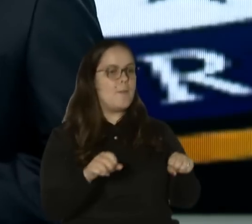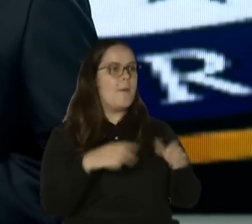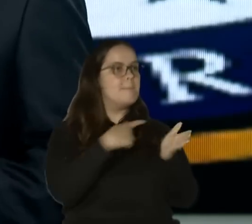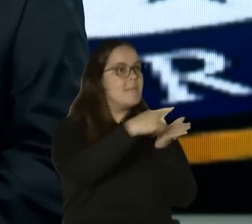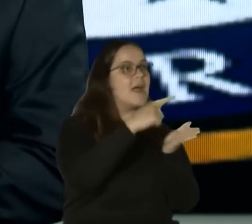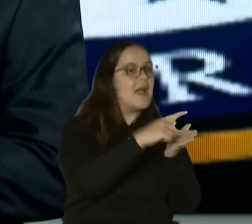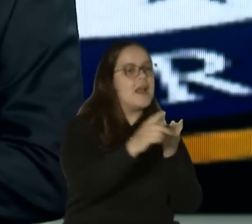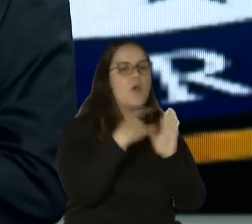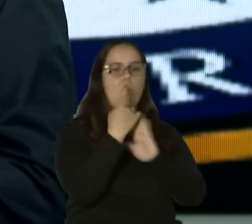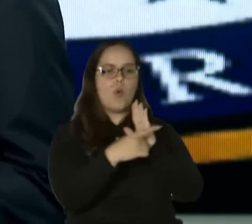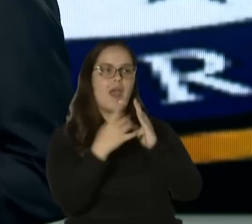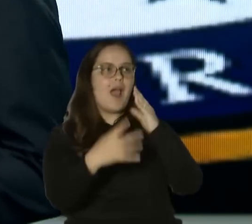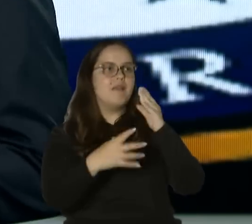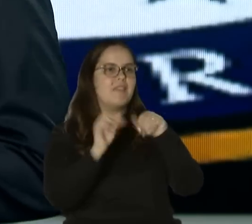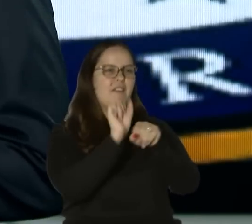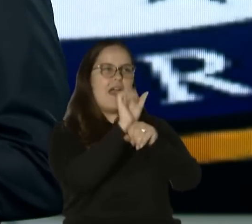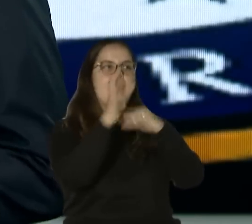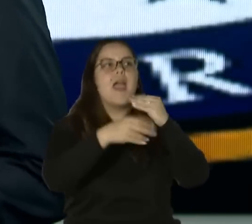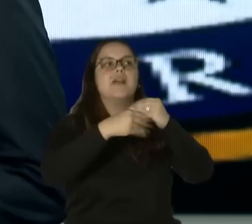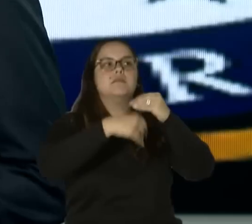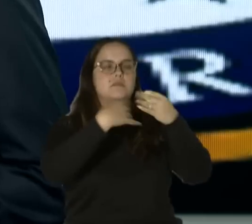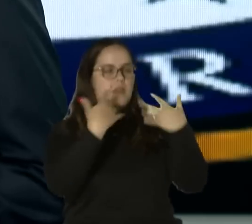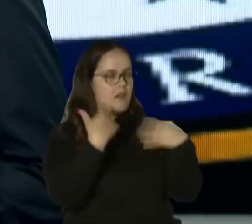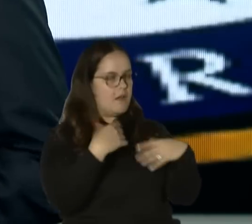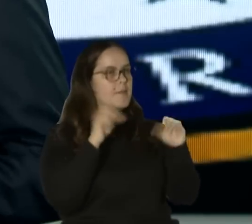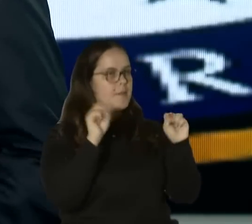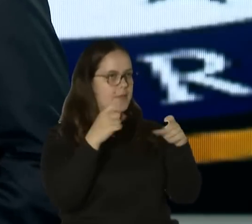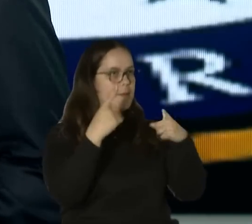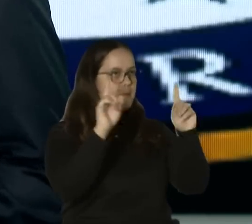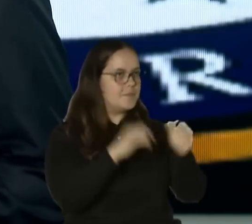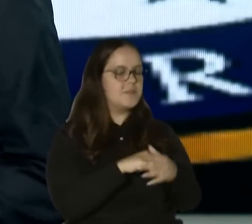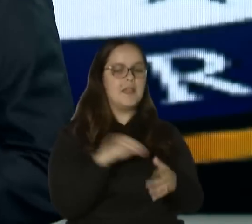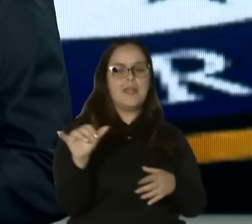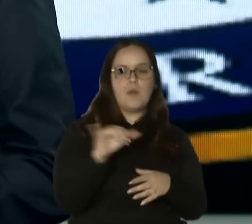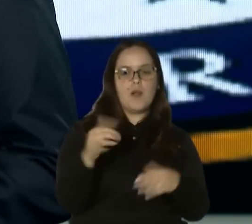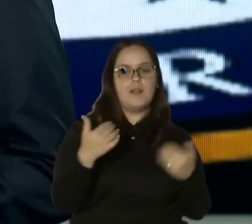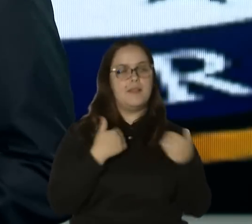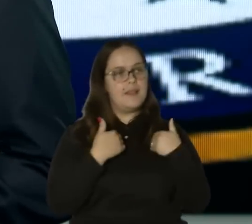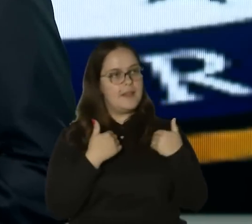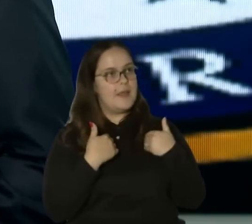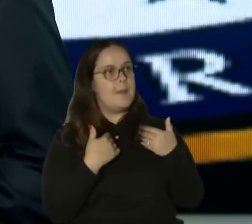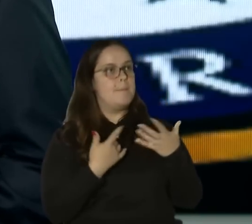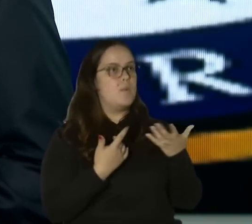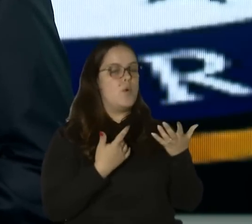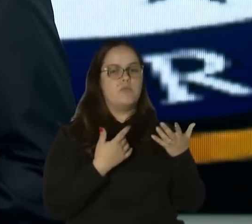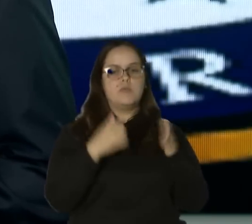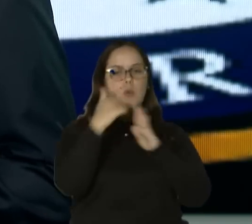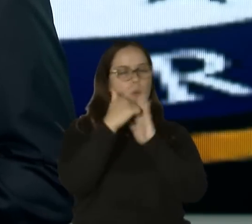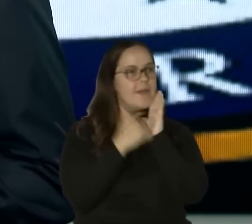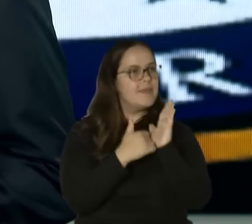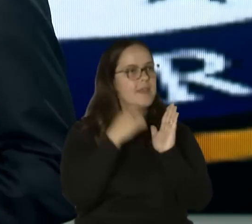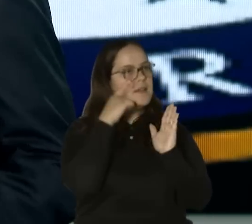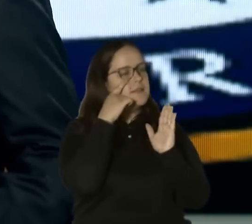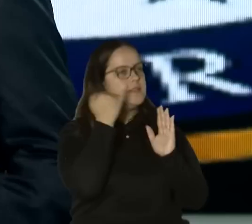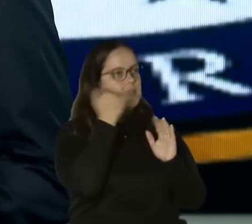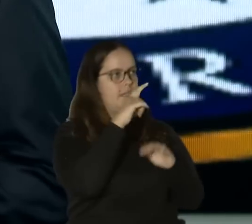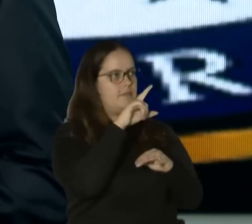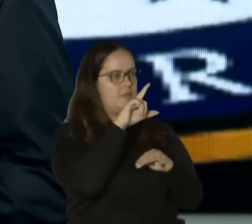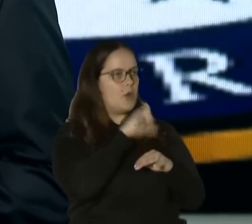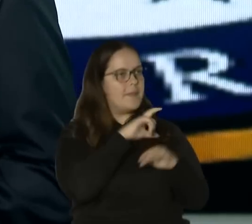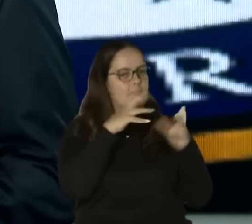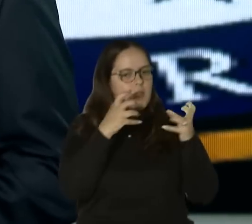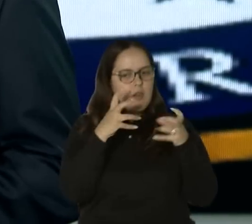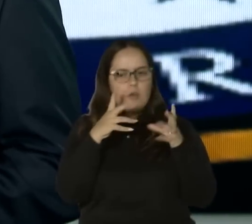Adicional, tenemos nueve millones de dólares en una cuenta para cualquier compañero que quiera solicitar alguna revisión. Yo pienso que